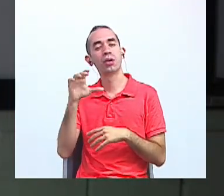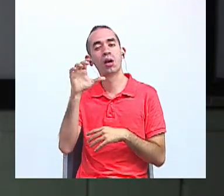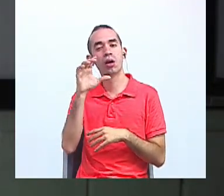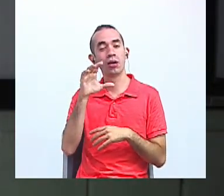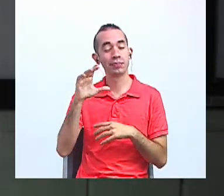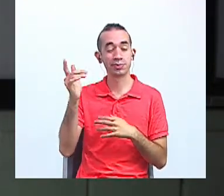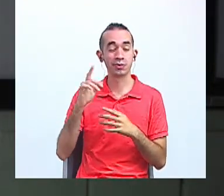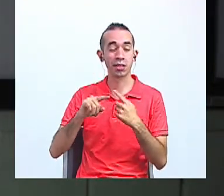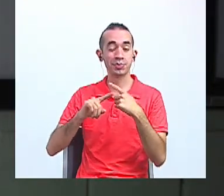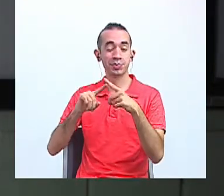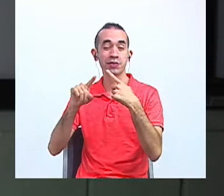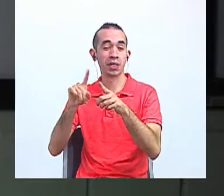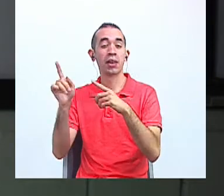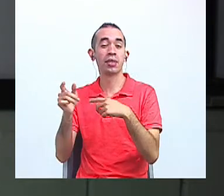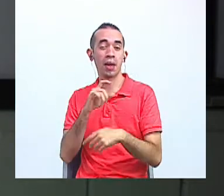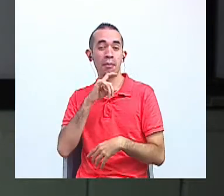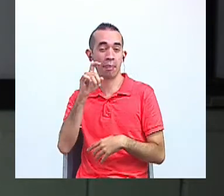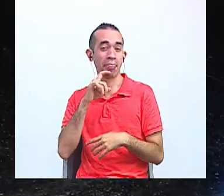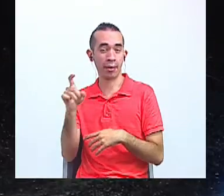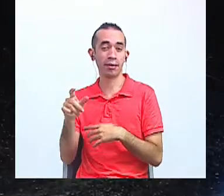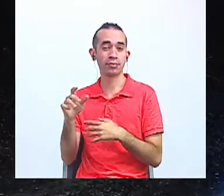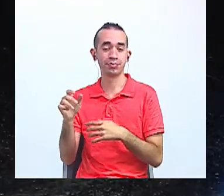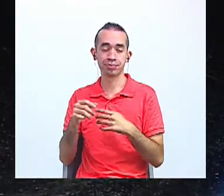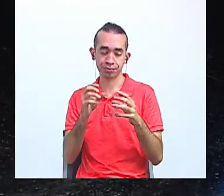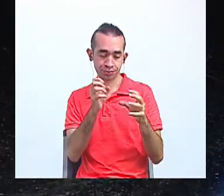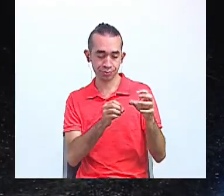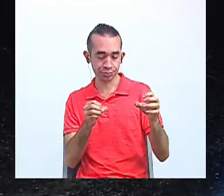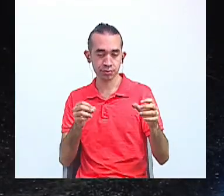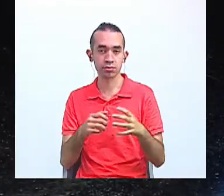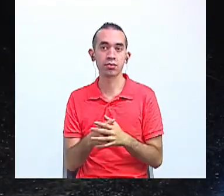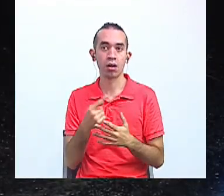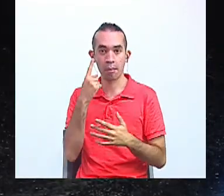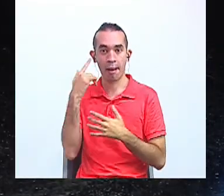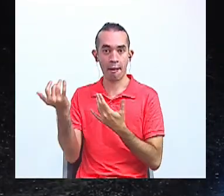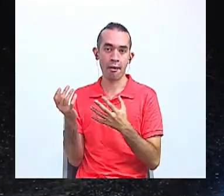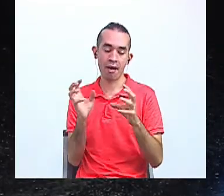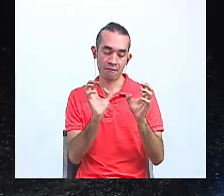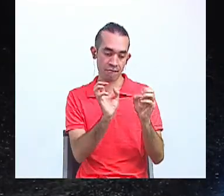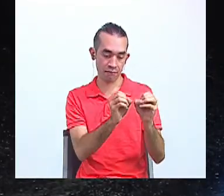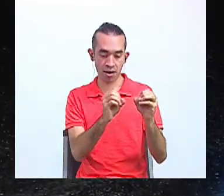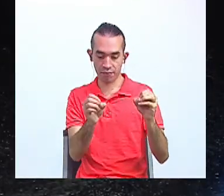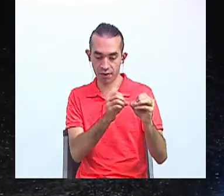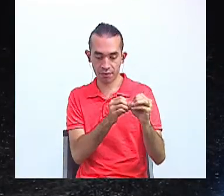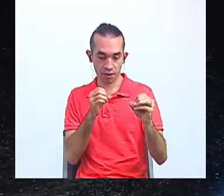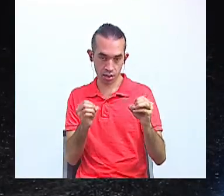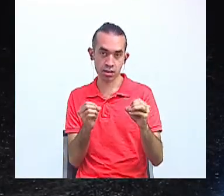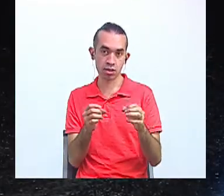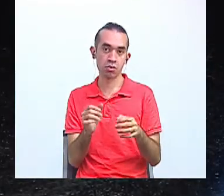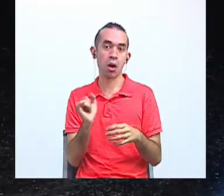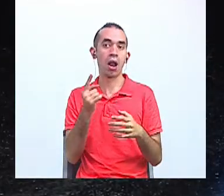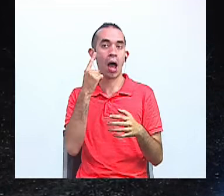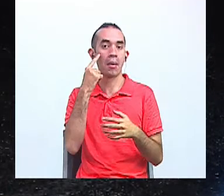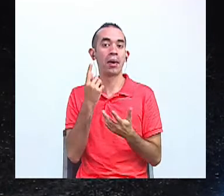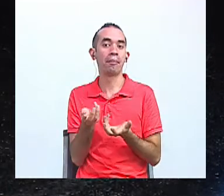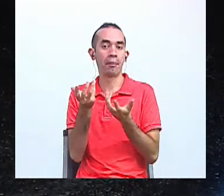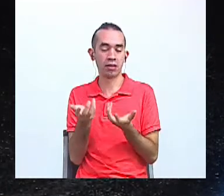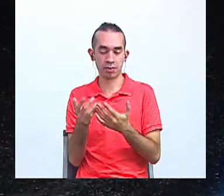estas esferas y vamos a registrar su valor de masa. Para eso vamos a usar esta balanza granataria